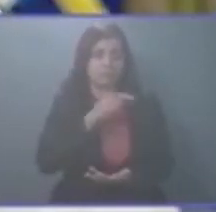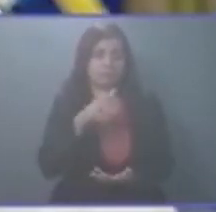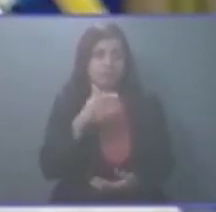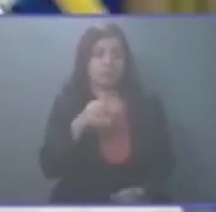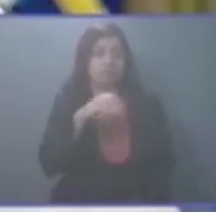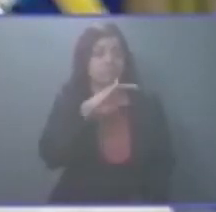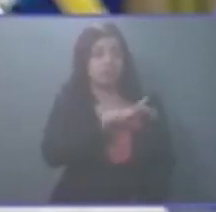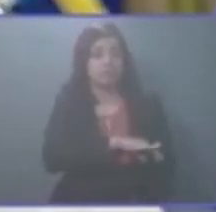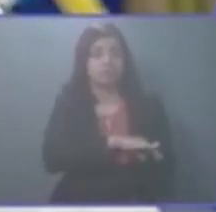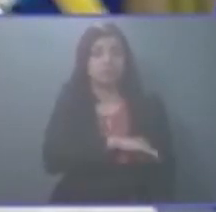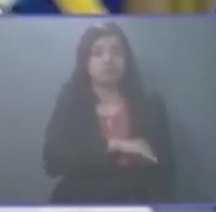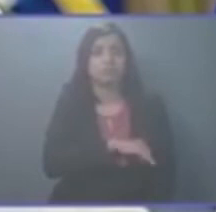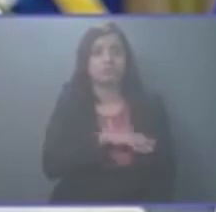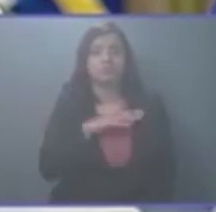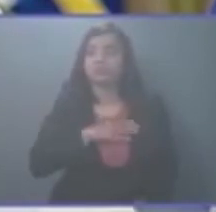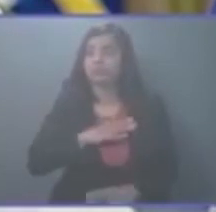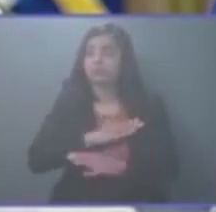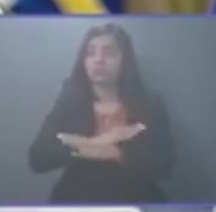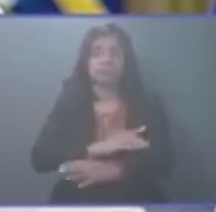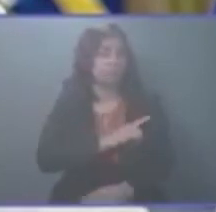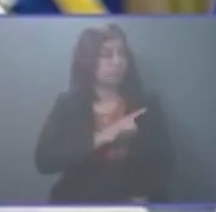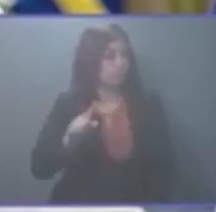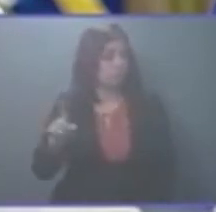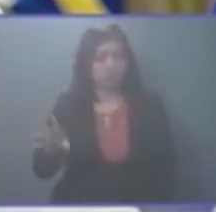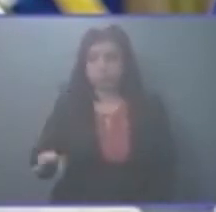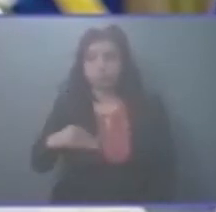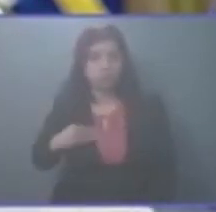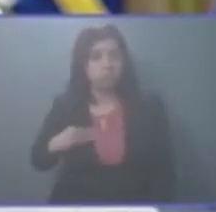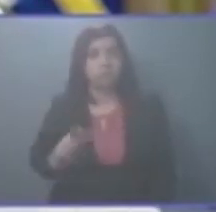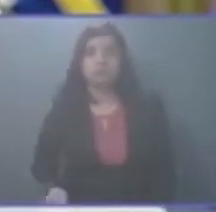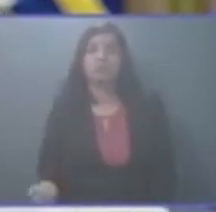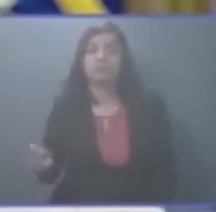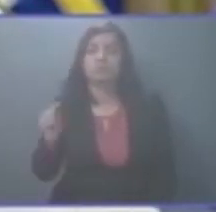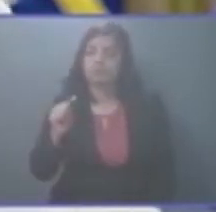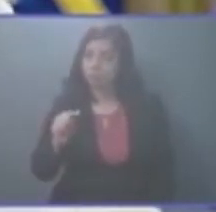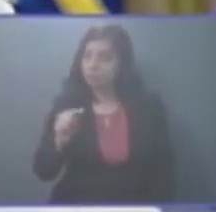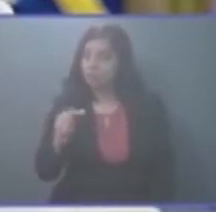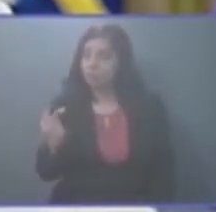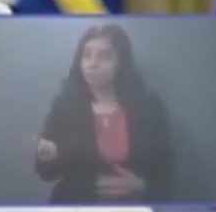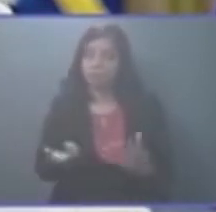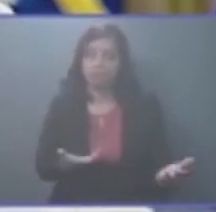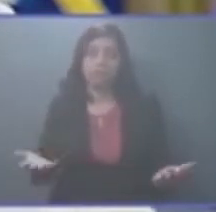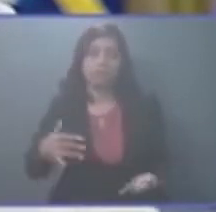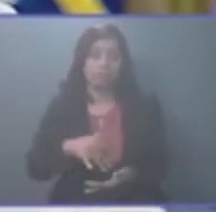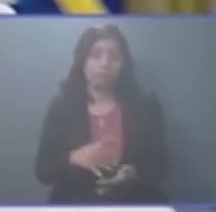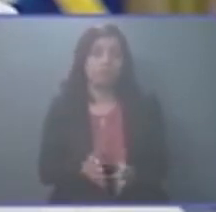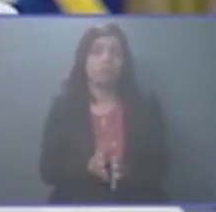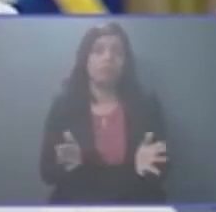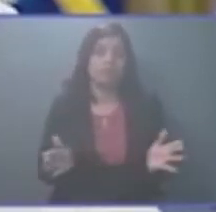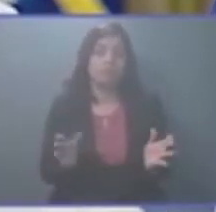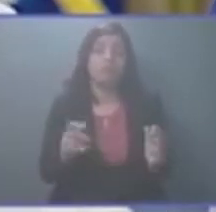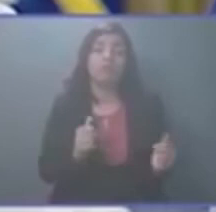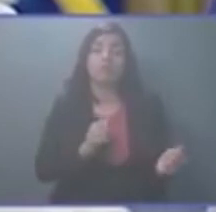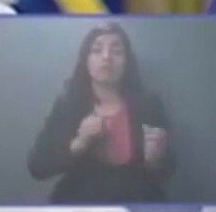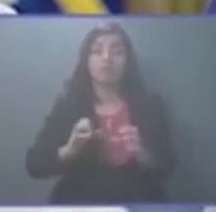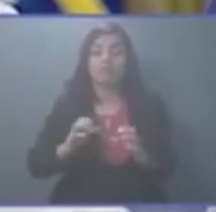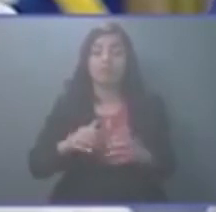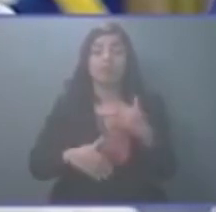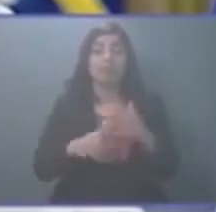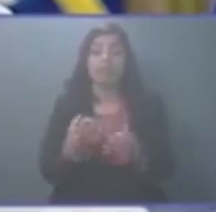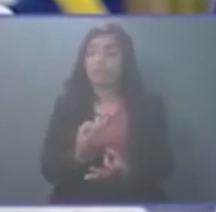beneficio rechace todo esto es como servicio público y como acción pública